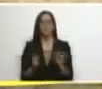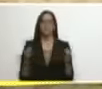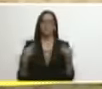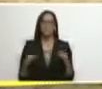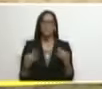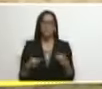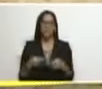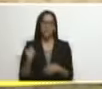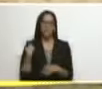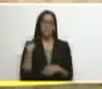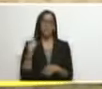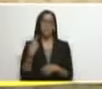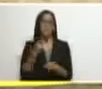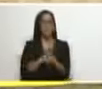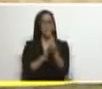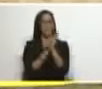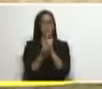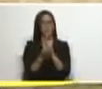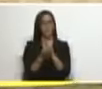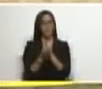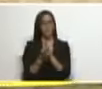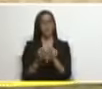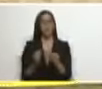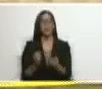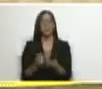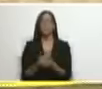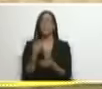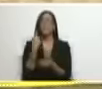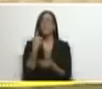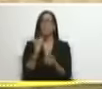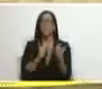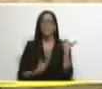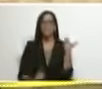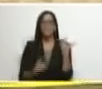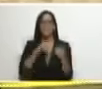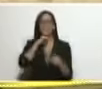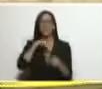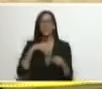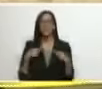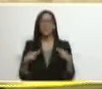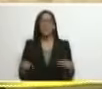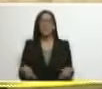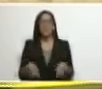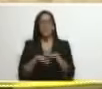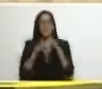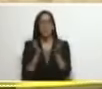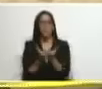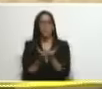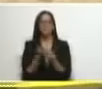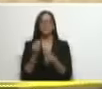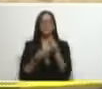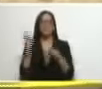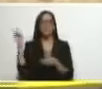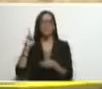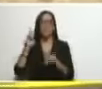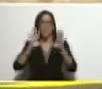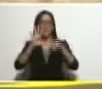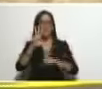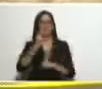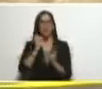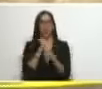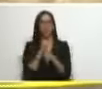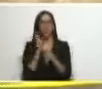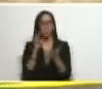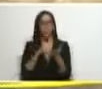que el primer referéndum de carácter revocatorio por un presidente en la historia de la humanidad, y se hizo en Venezuela, 15 de